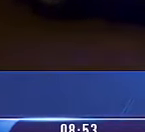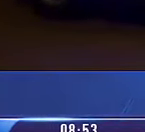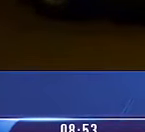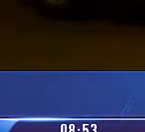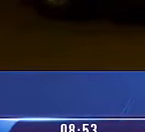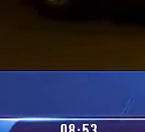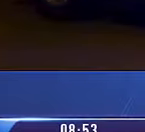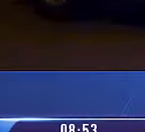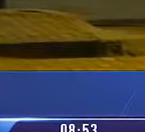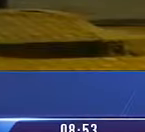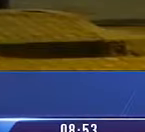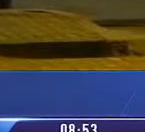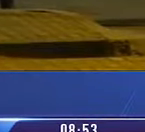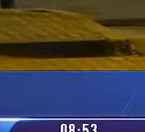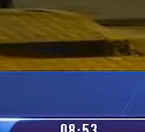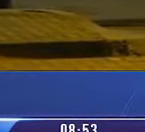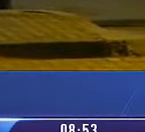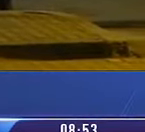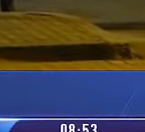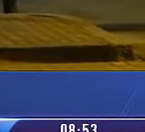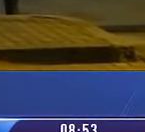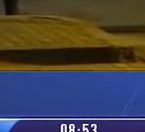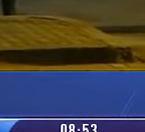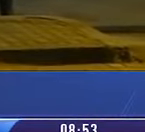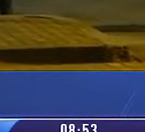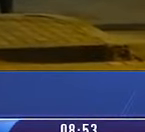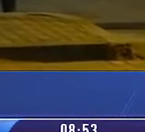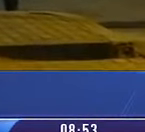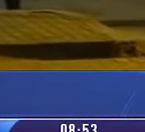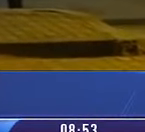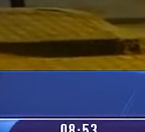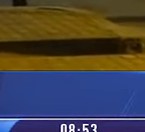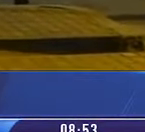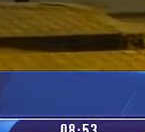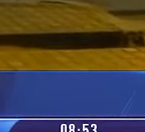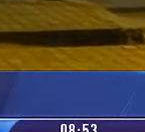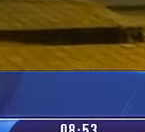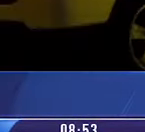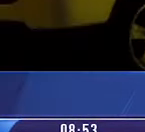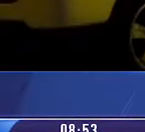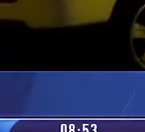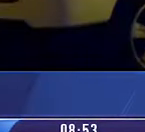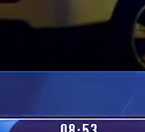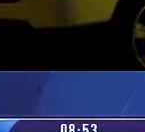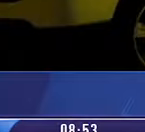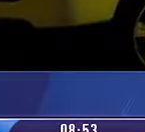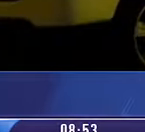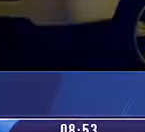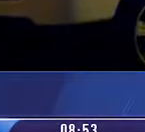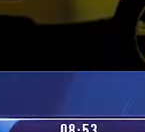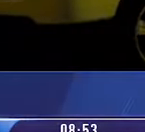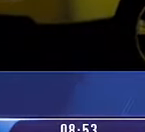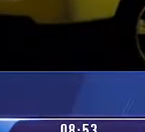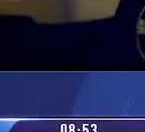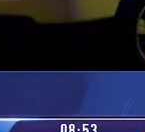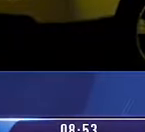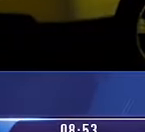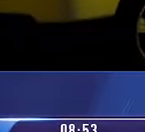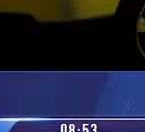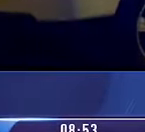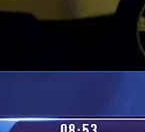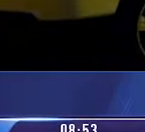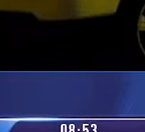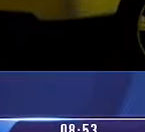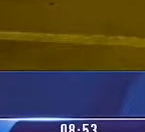las motivaciones de este crimen y tentativas de asesinato perpetradas en la capital manabita. Durante esta semana se